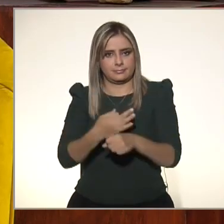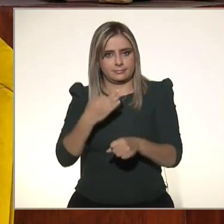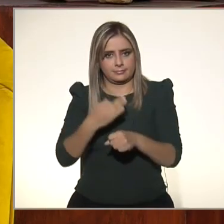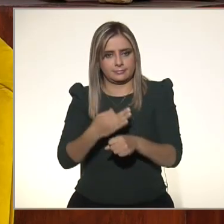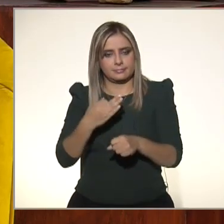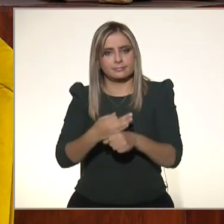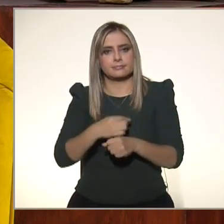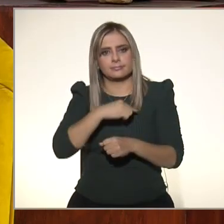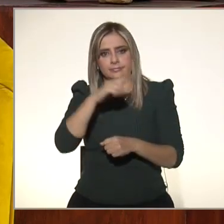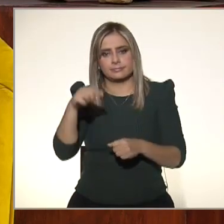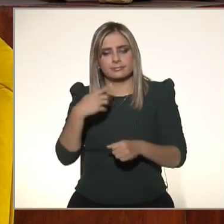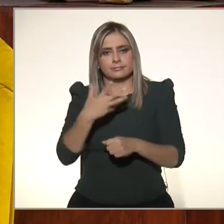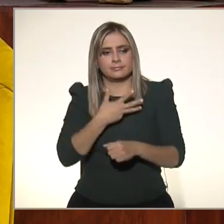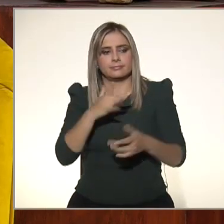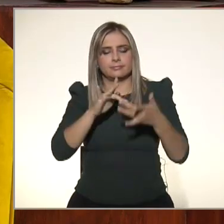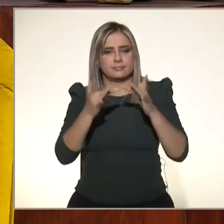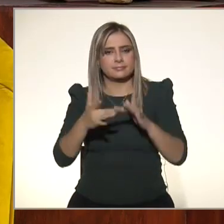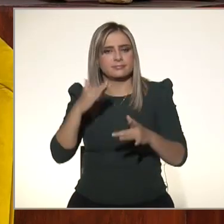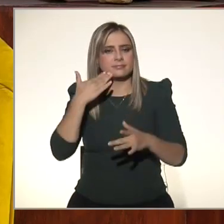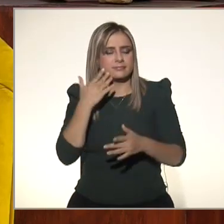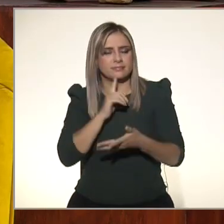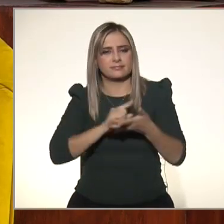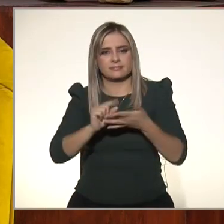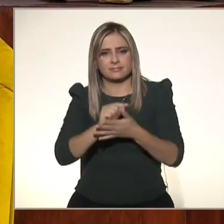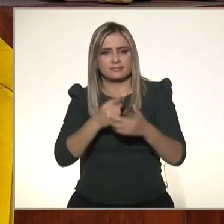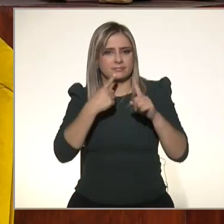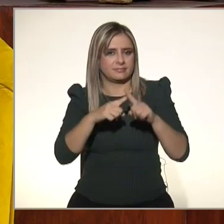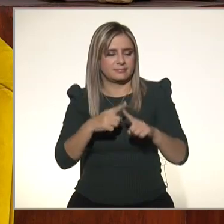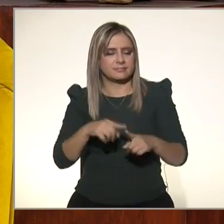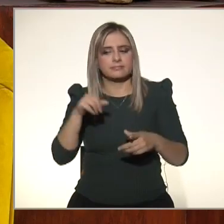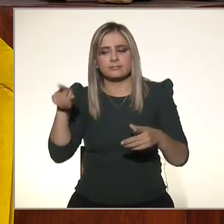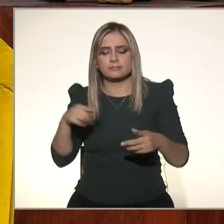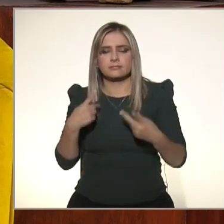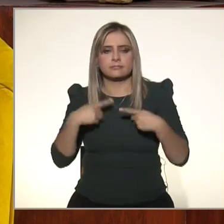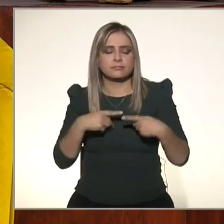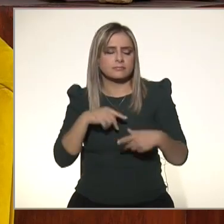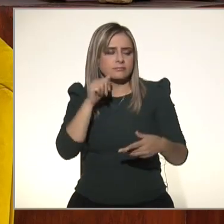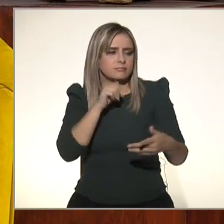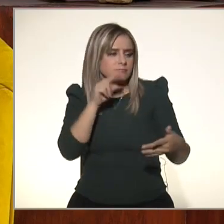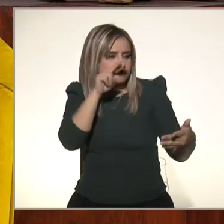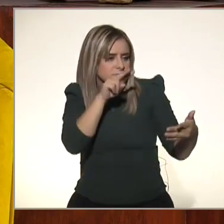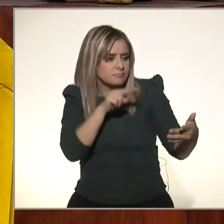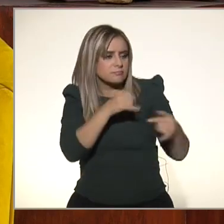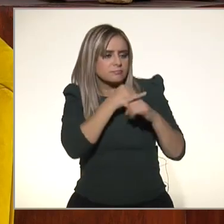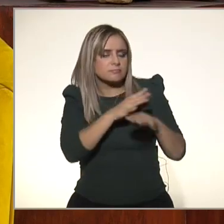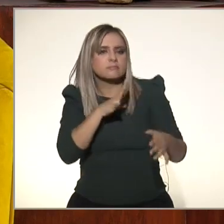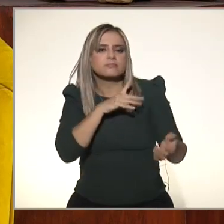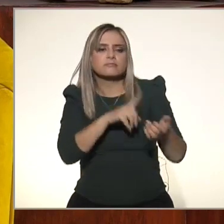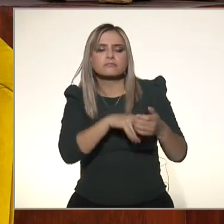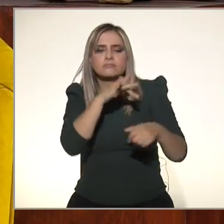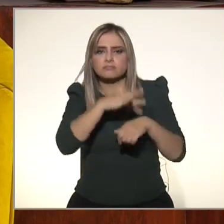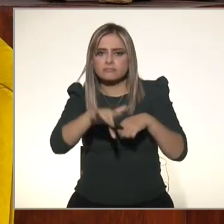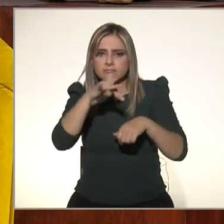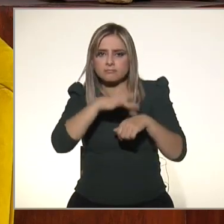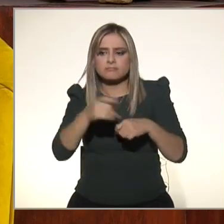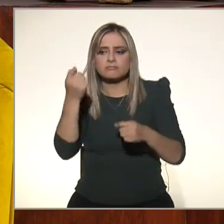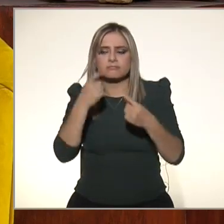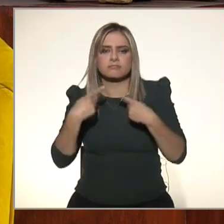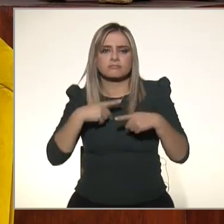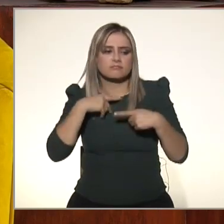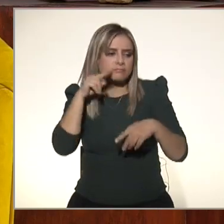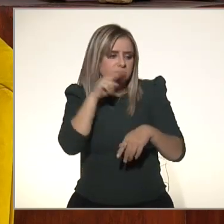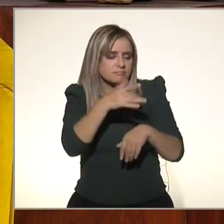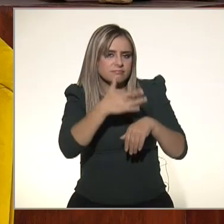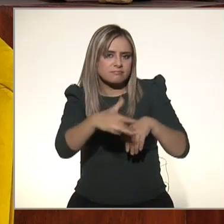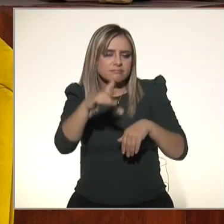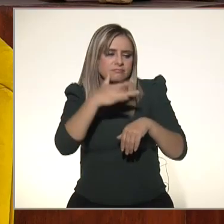con los que tenemos a través de redes sociales, etcétera, ¿no? Inevitablemente también la pornografía es uno de los recursos que tenemos